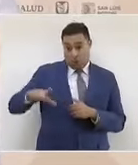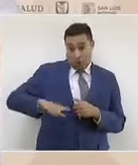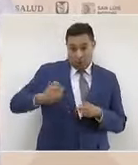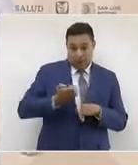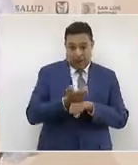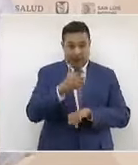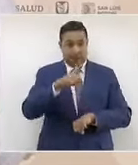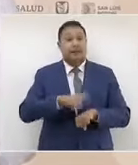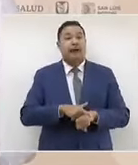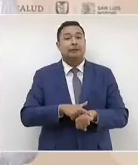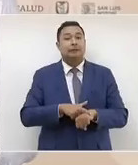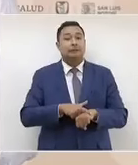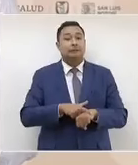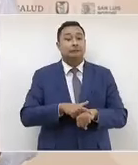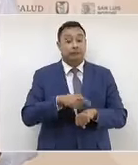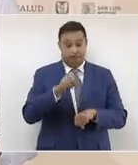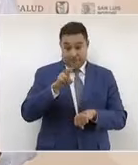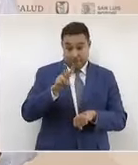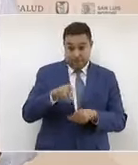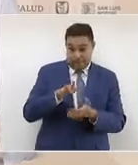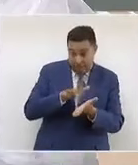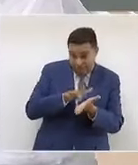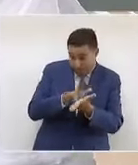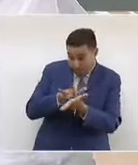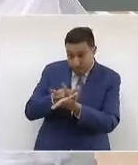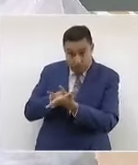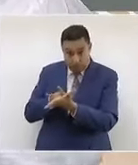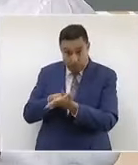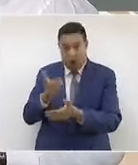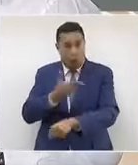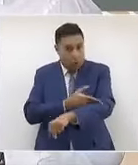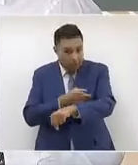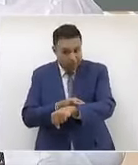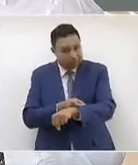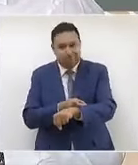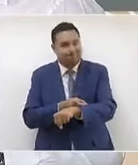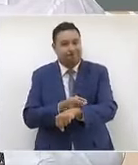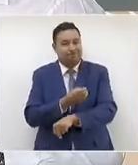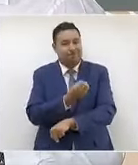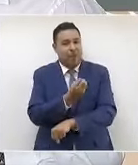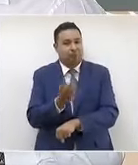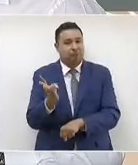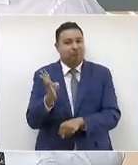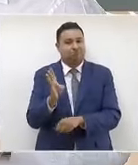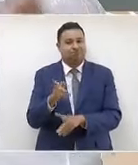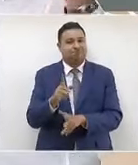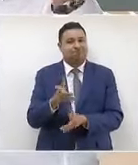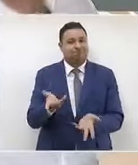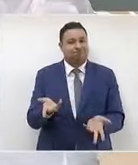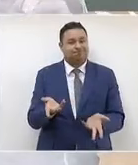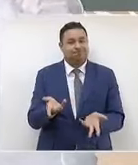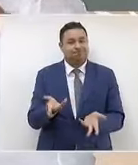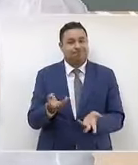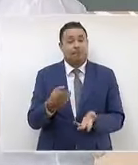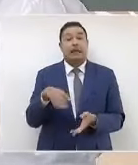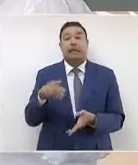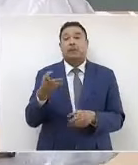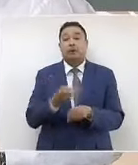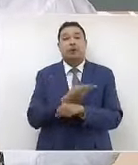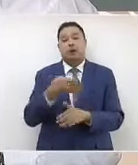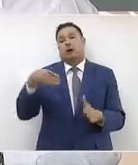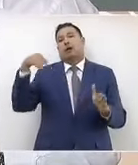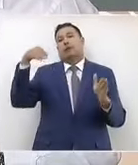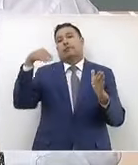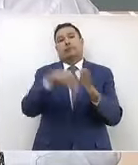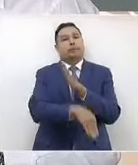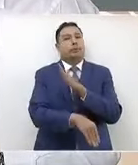gobiernos estatales manejaban con honradez ese dinero. Y se cayó el